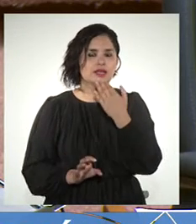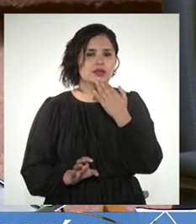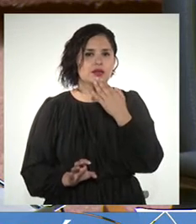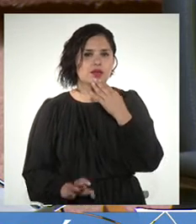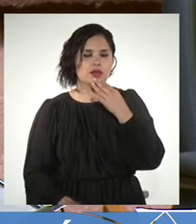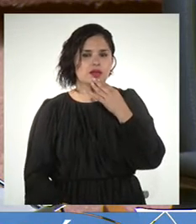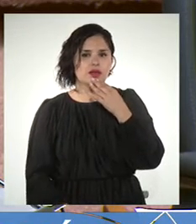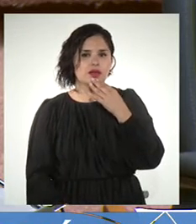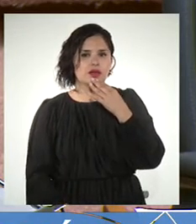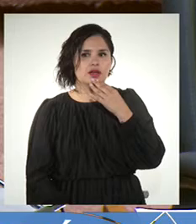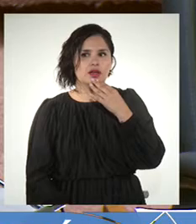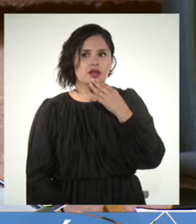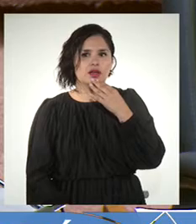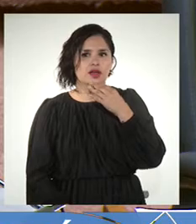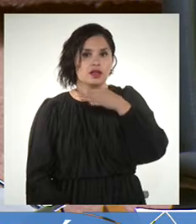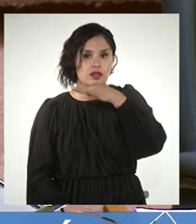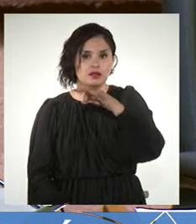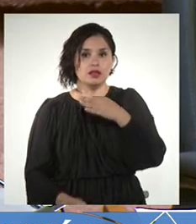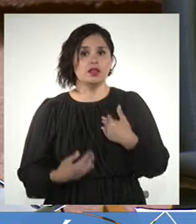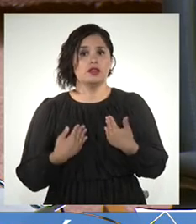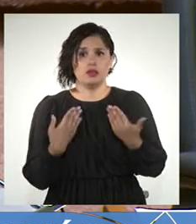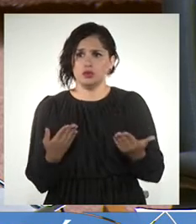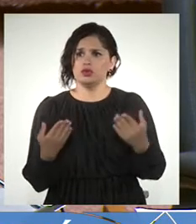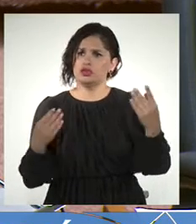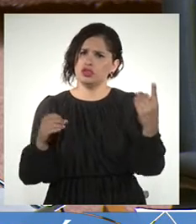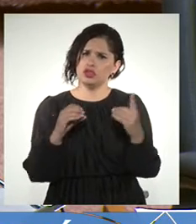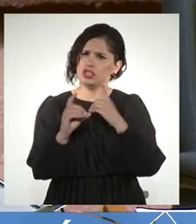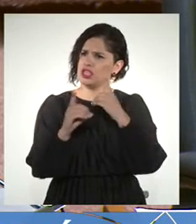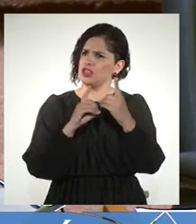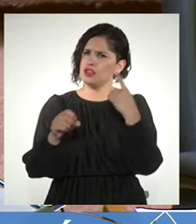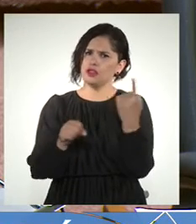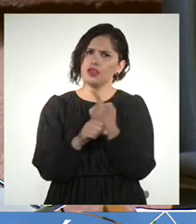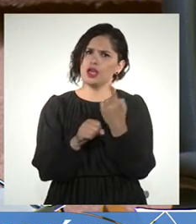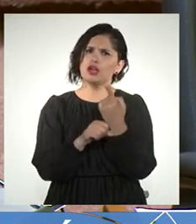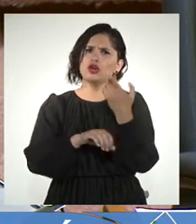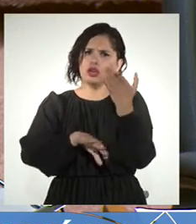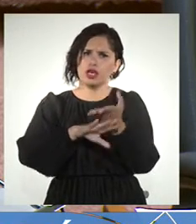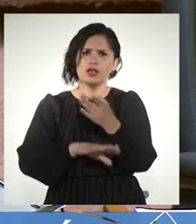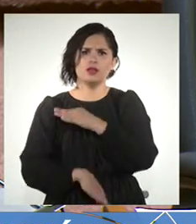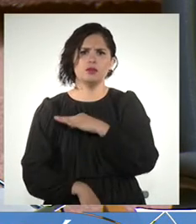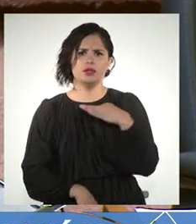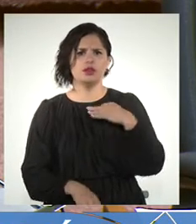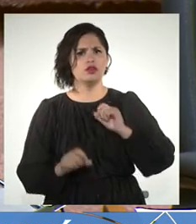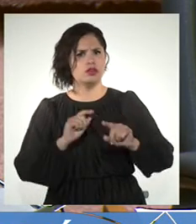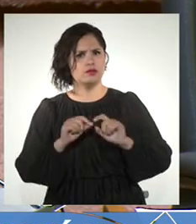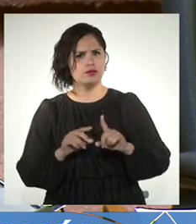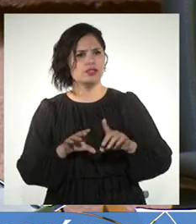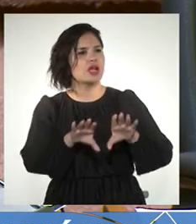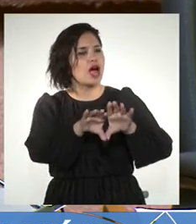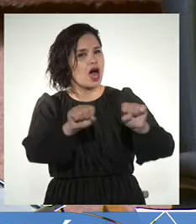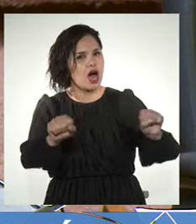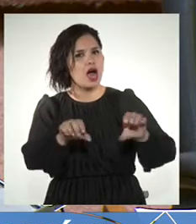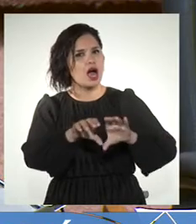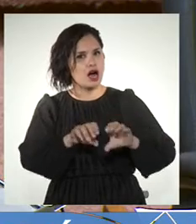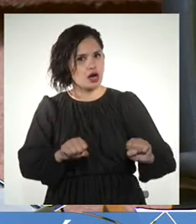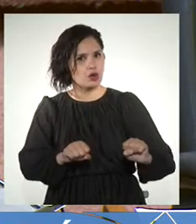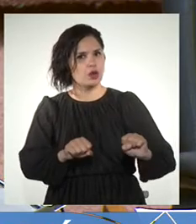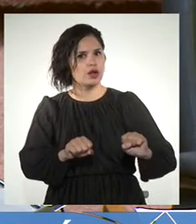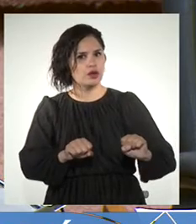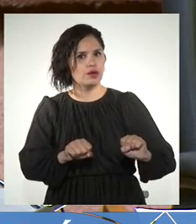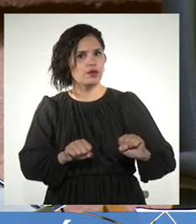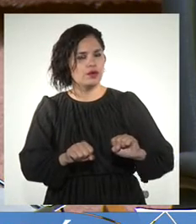resaltar la disposición de diálogo amplio que ha tenido el Ministerio de Defensa en acordar los términos de una iniciativa